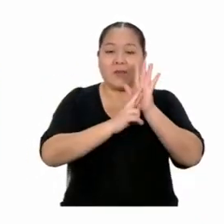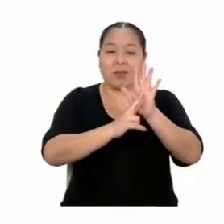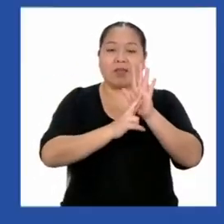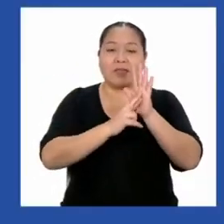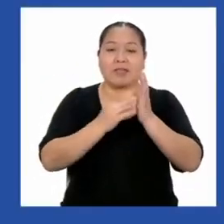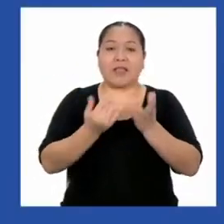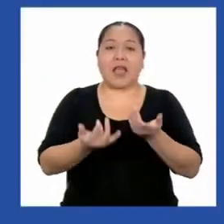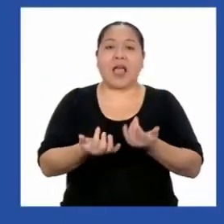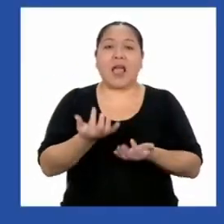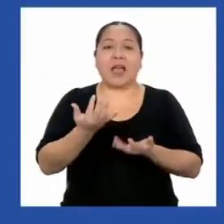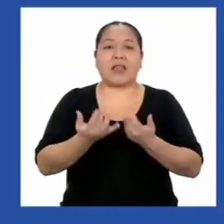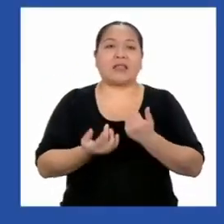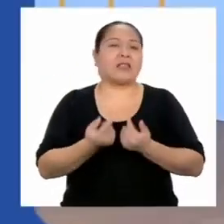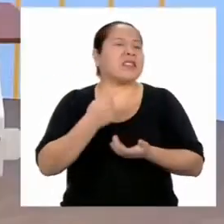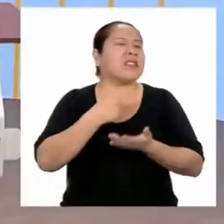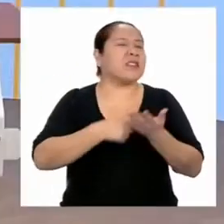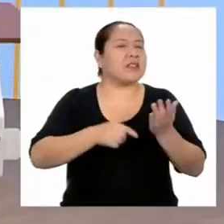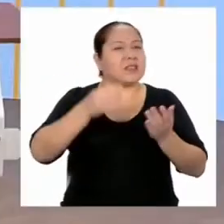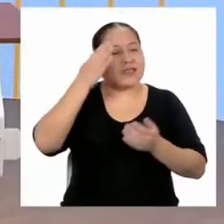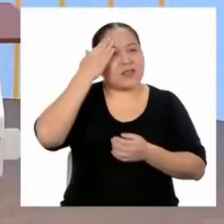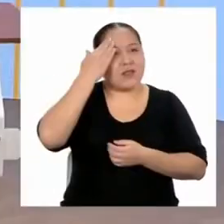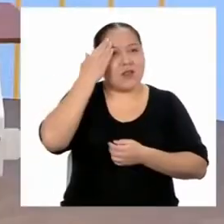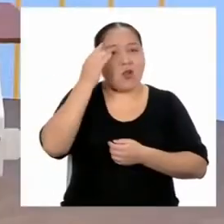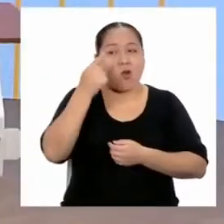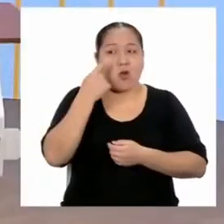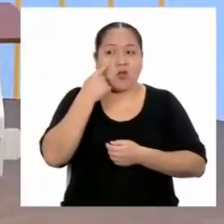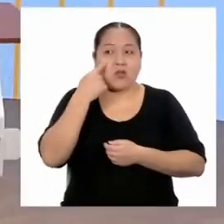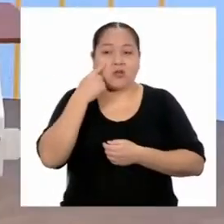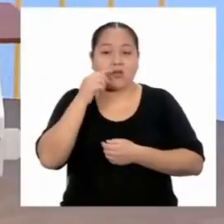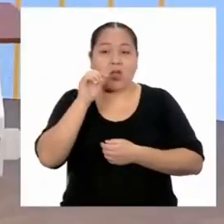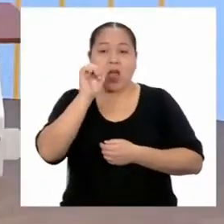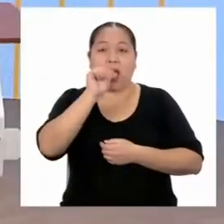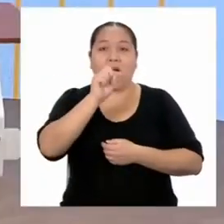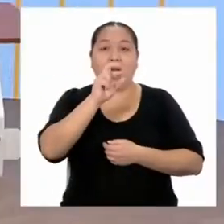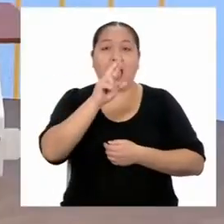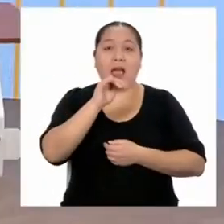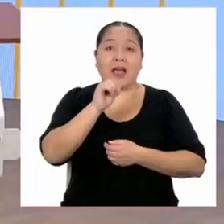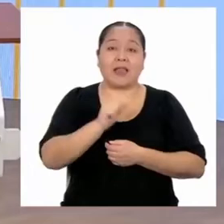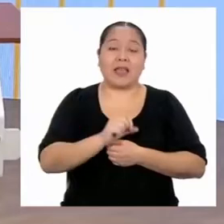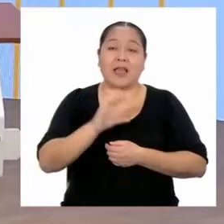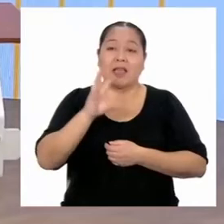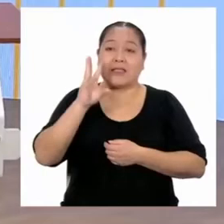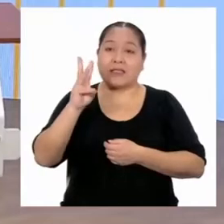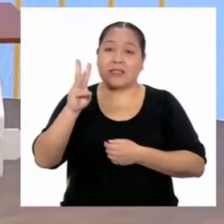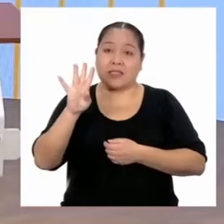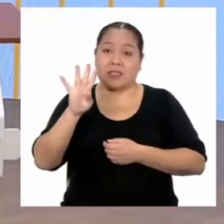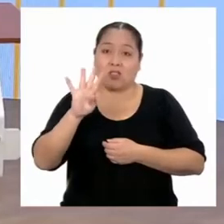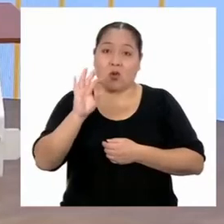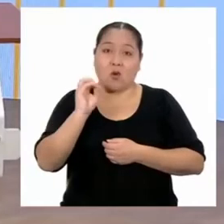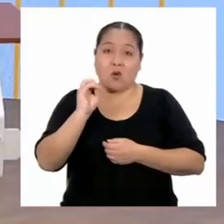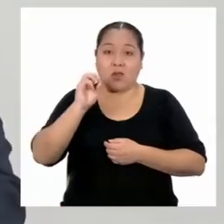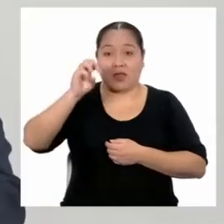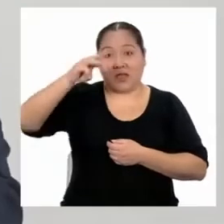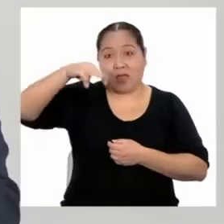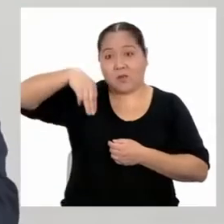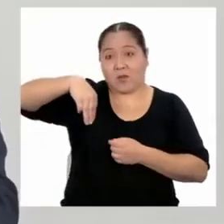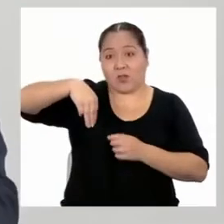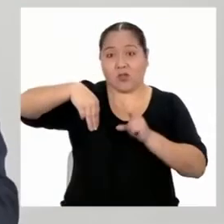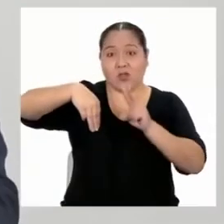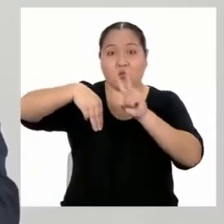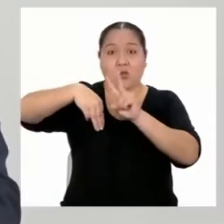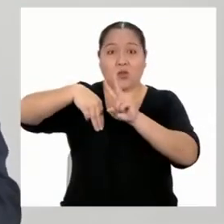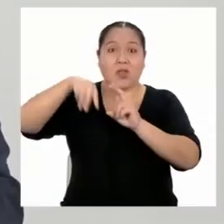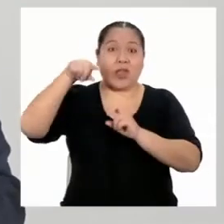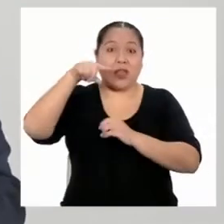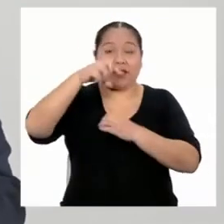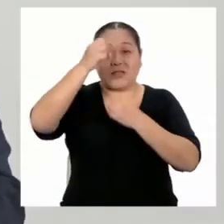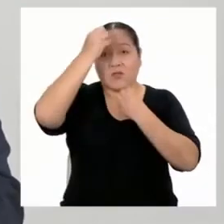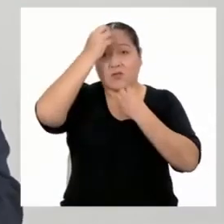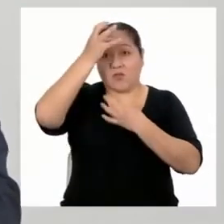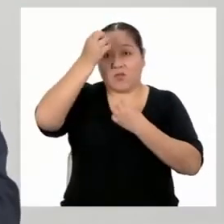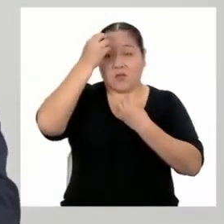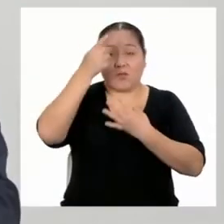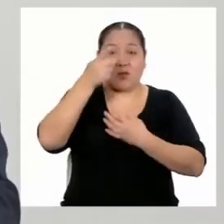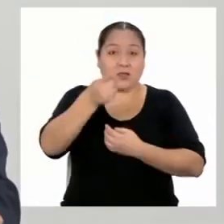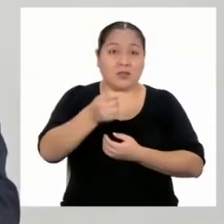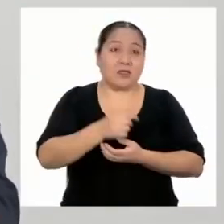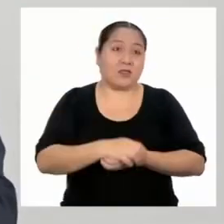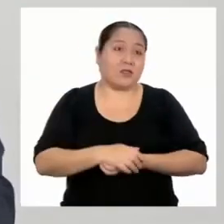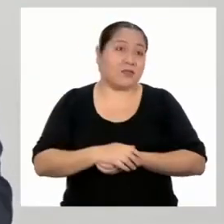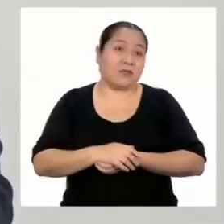¿Qué sabemos de él? Conocemos que su área es de 640 metros cuadrados. Esa información podría